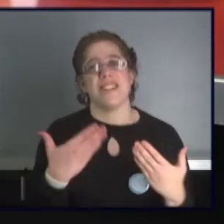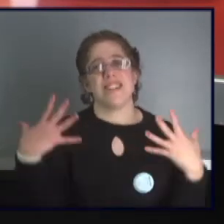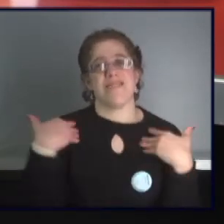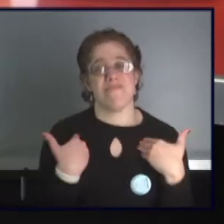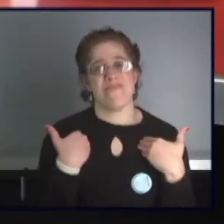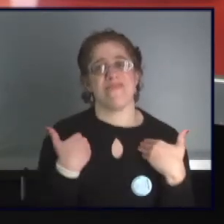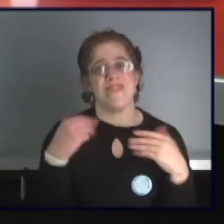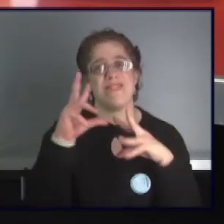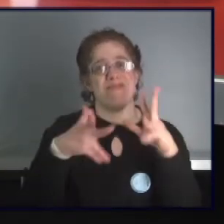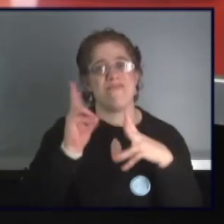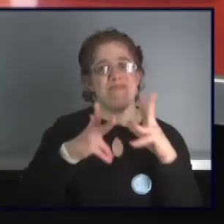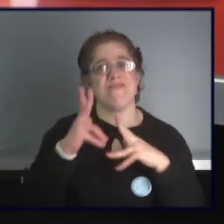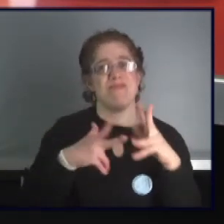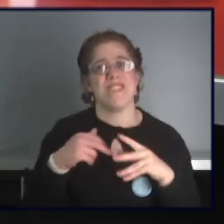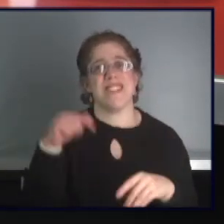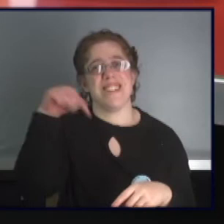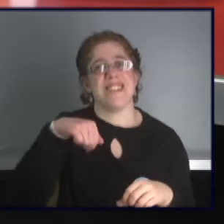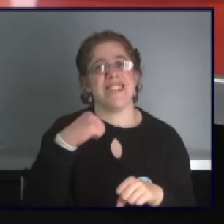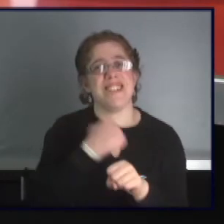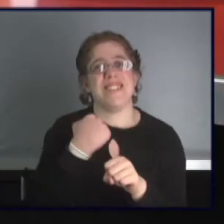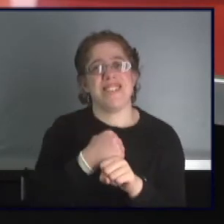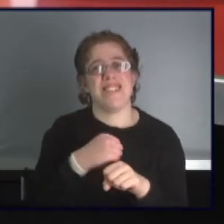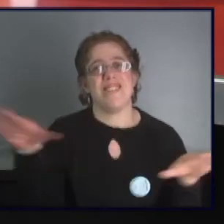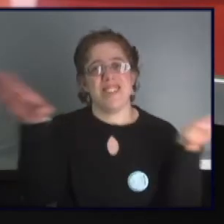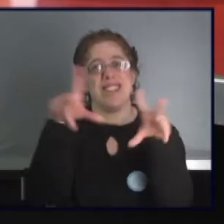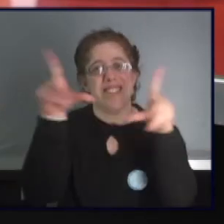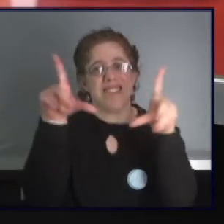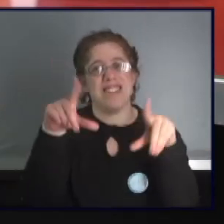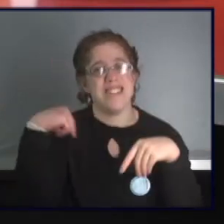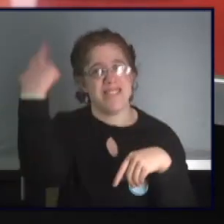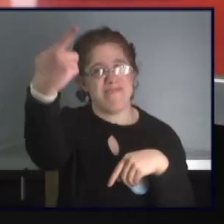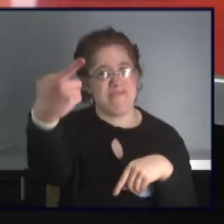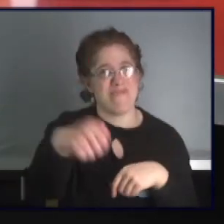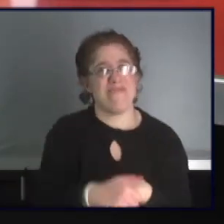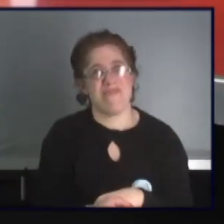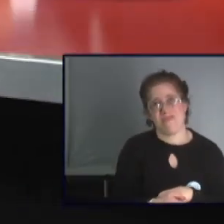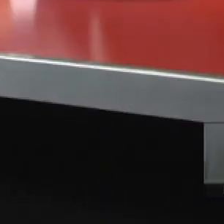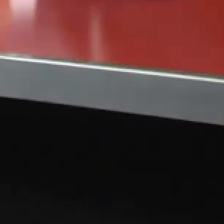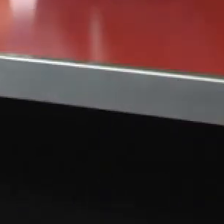que ha acompañado este este trabajo en la pantalla de pared hasta la próxima chao